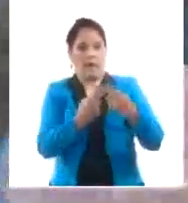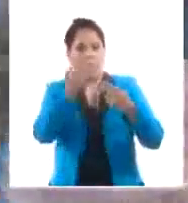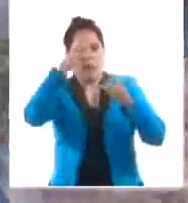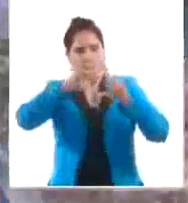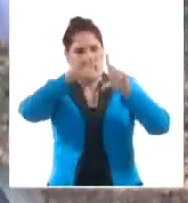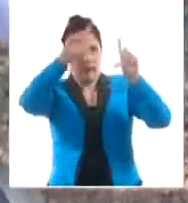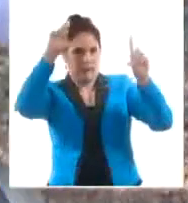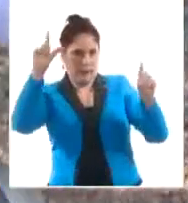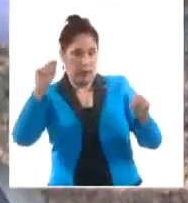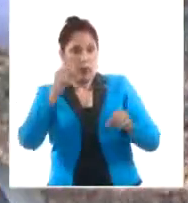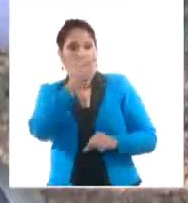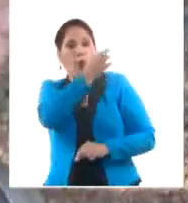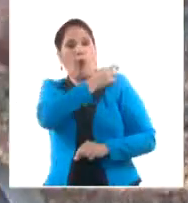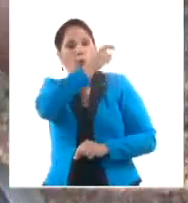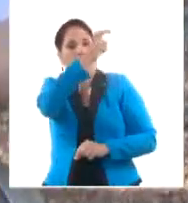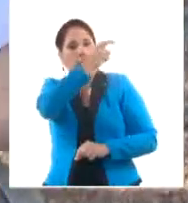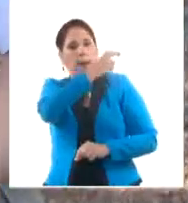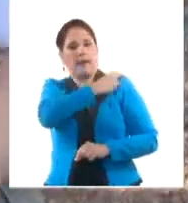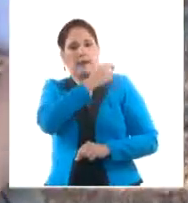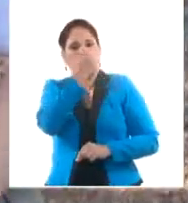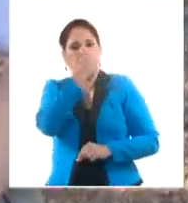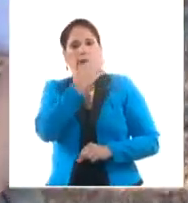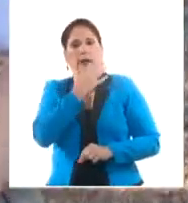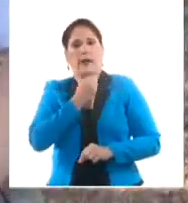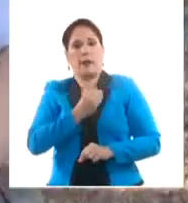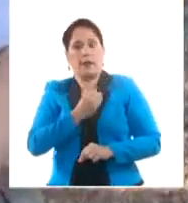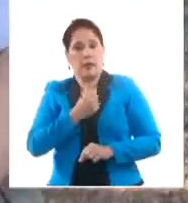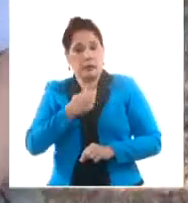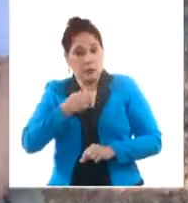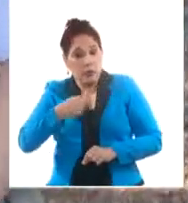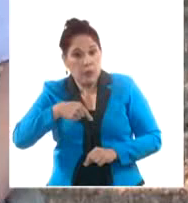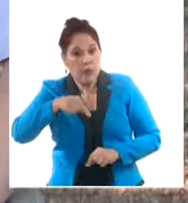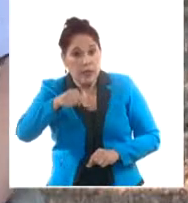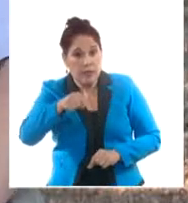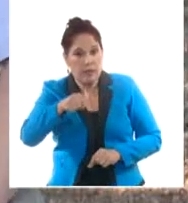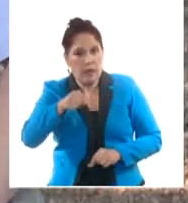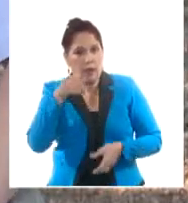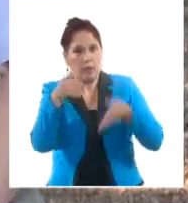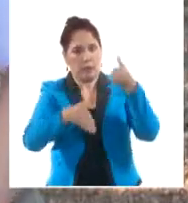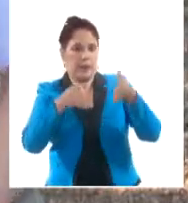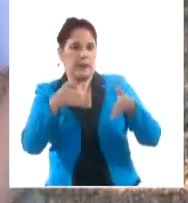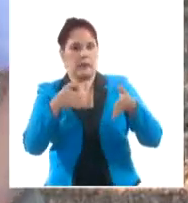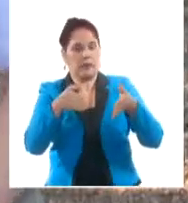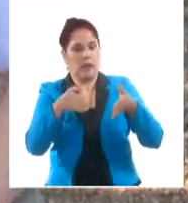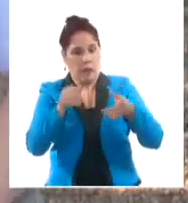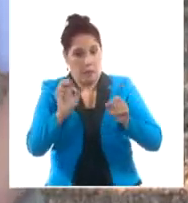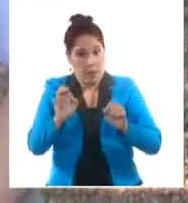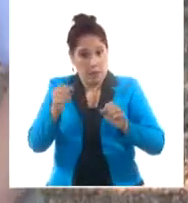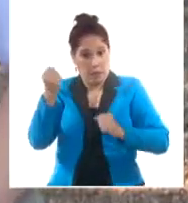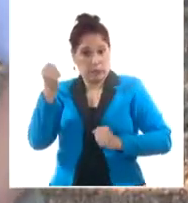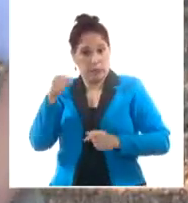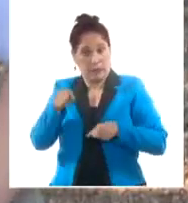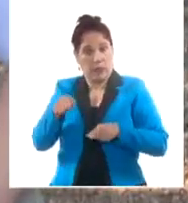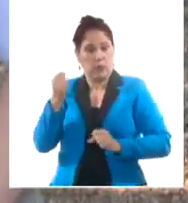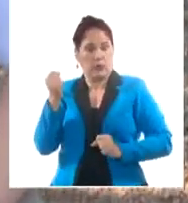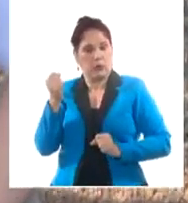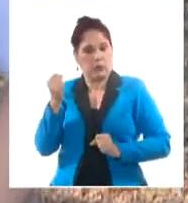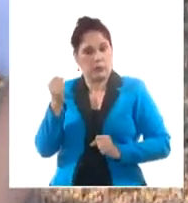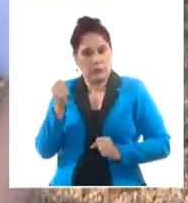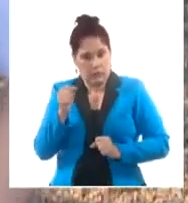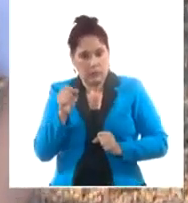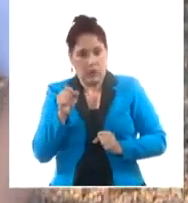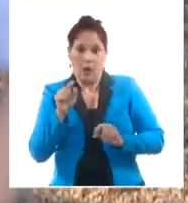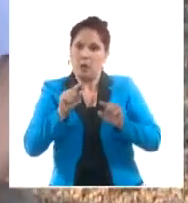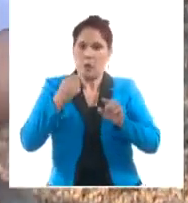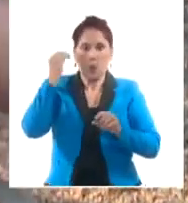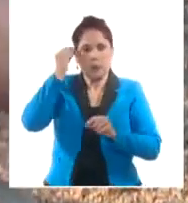de Cuba y comandante de la revolución. Porque es que yo iba a participar en el voto, y lo iban a poner